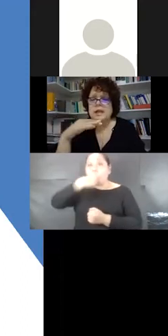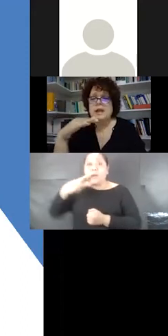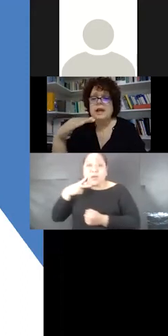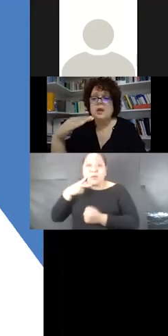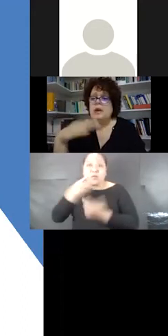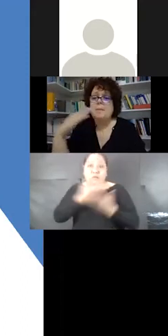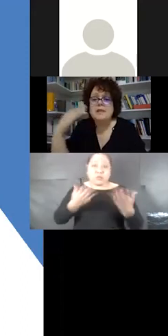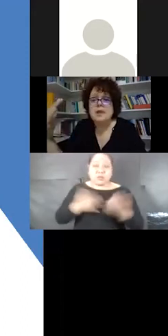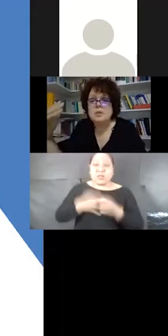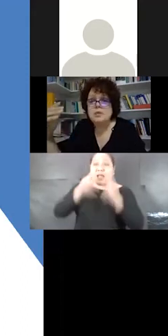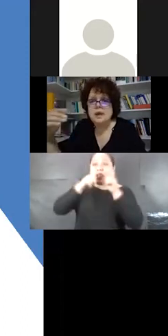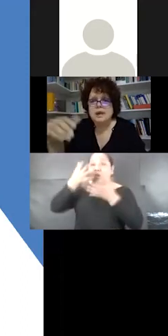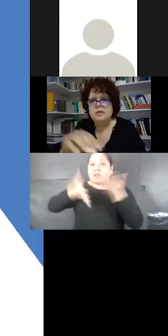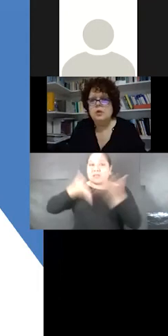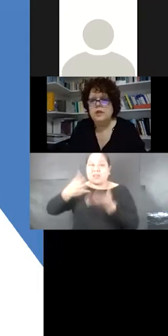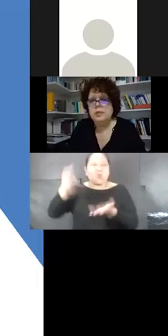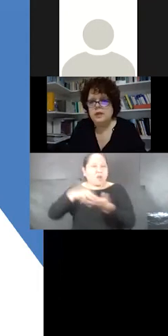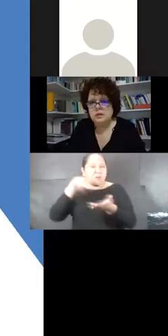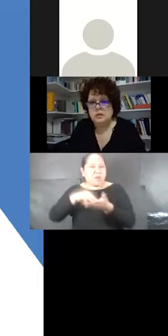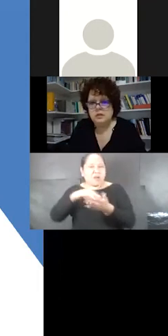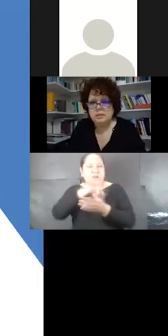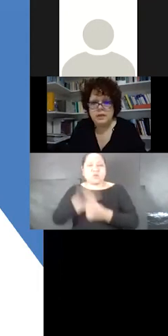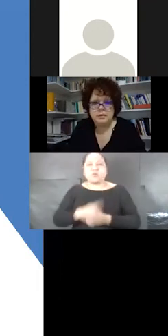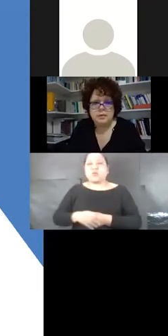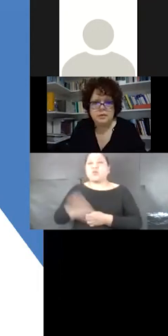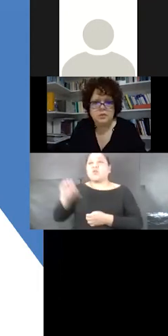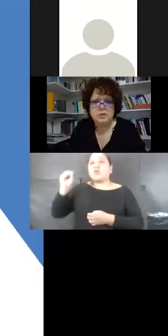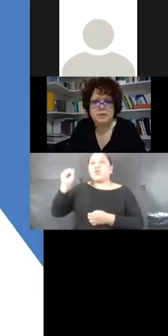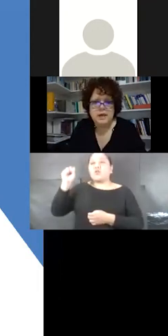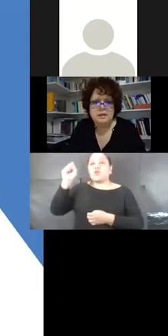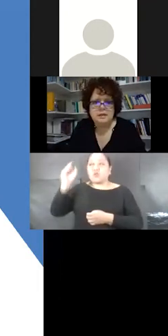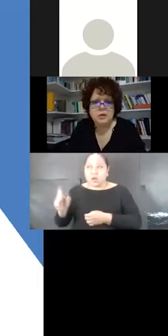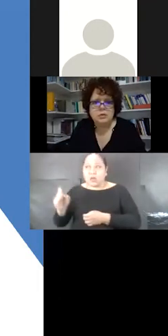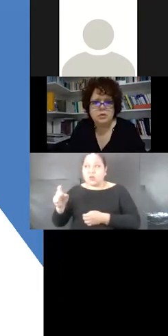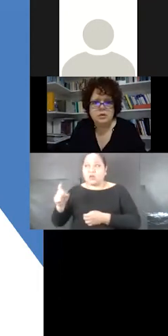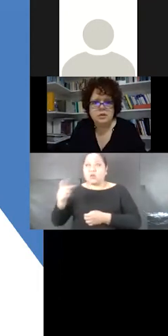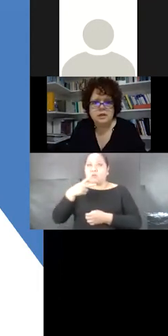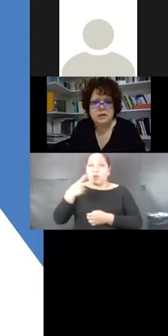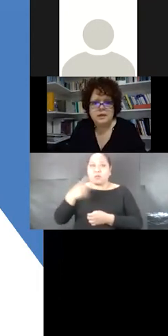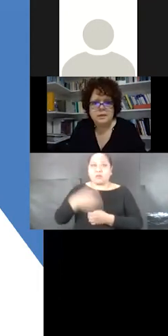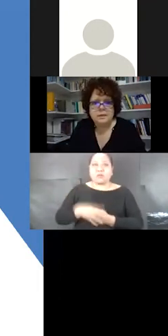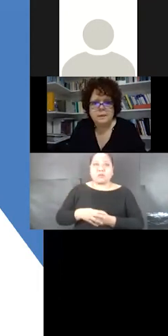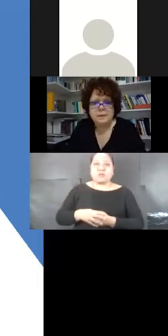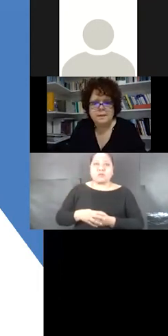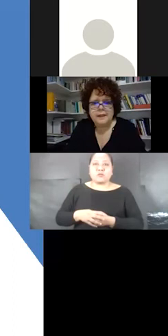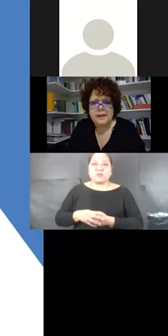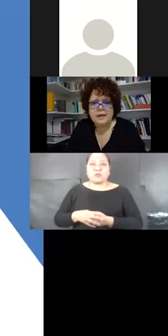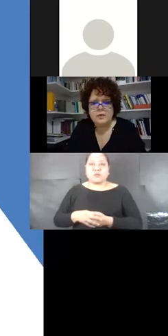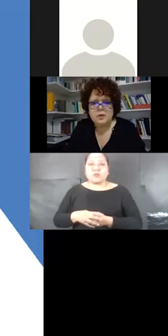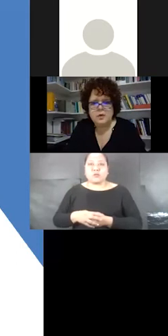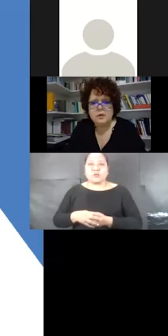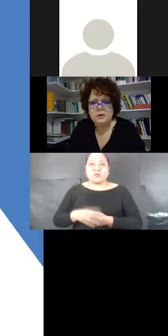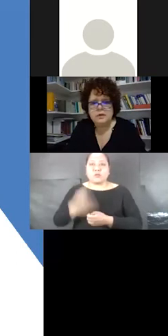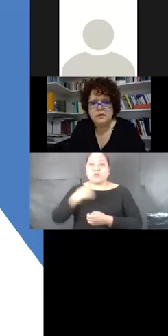señas, lo que más se usa es sujeto, objeto, verbo, ¿no? Yo vivía antes en Cusco. Y acá